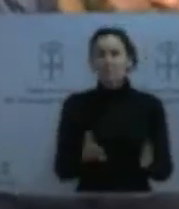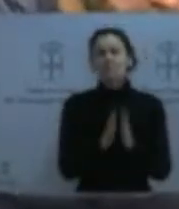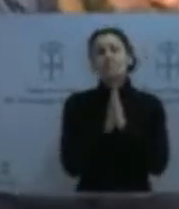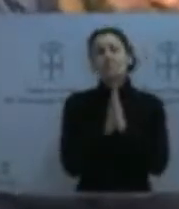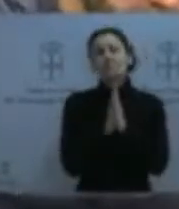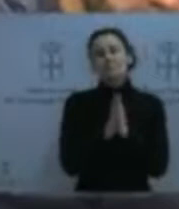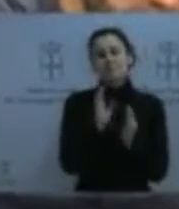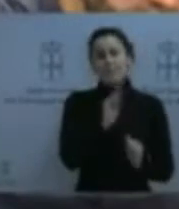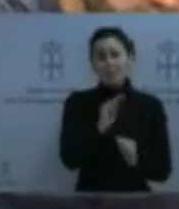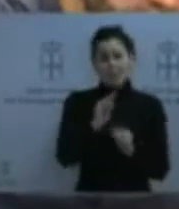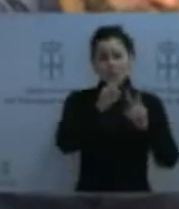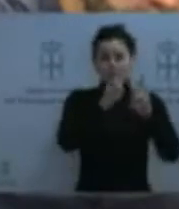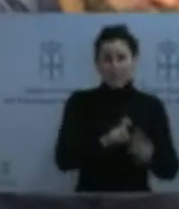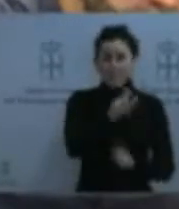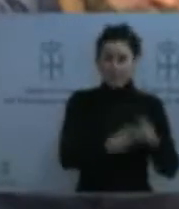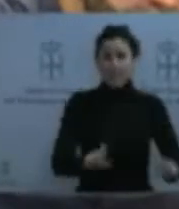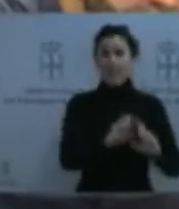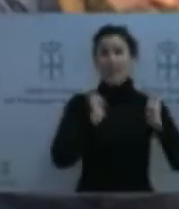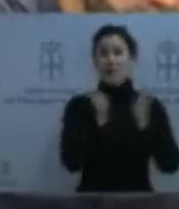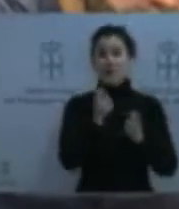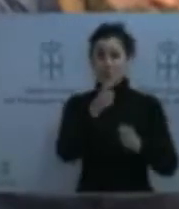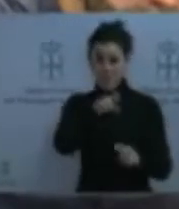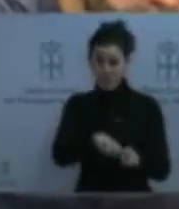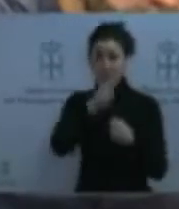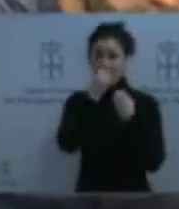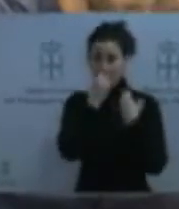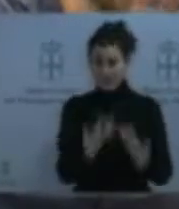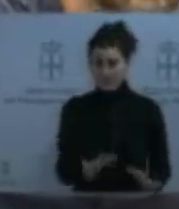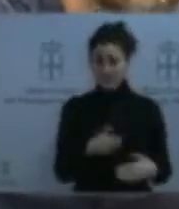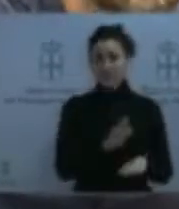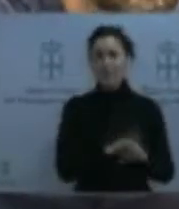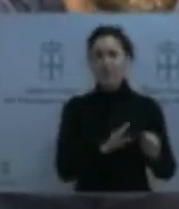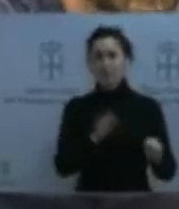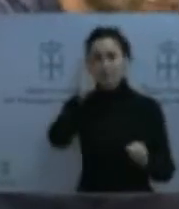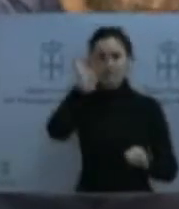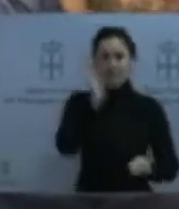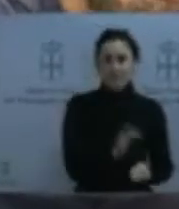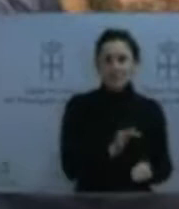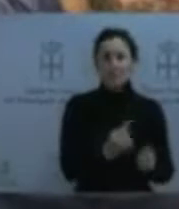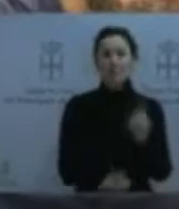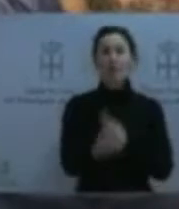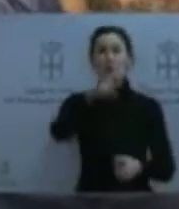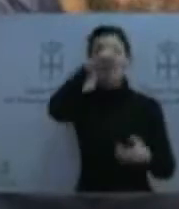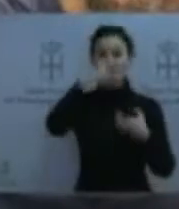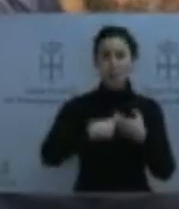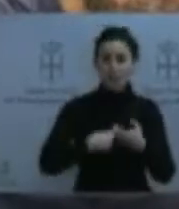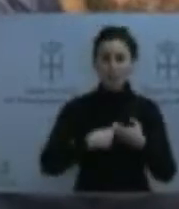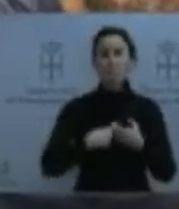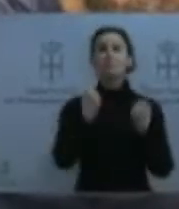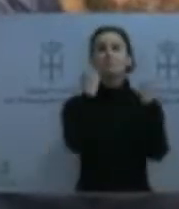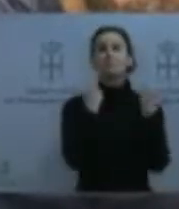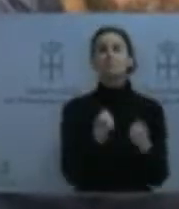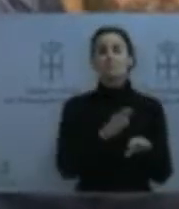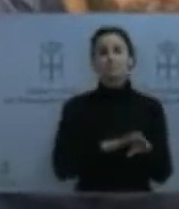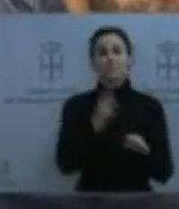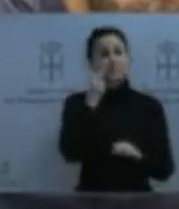ellos, escuche también a algunos de los miembros especialistas que también están en el Museo Arqueológico y que no se les está escuchando,